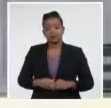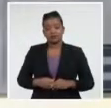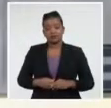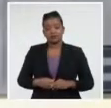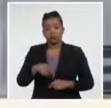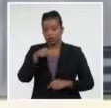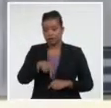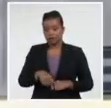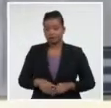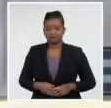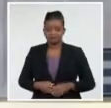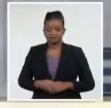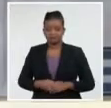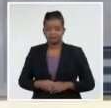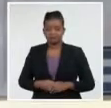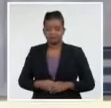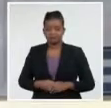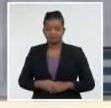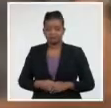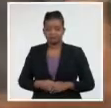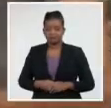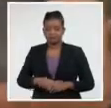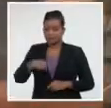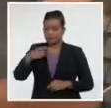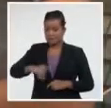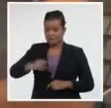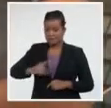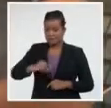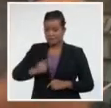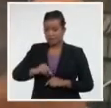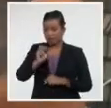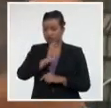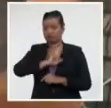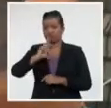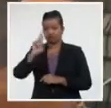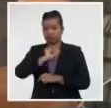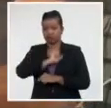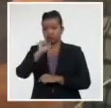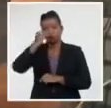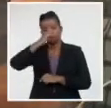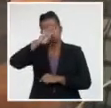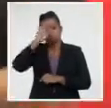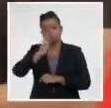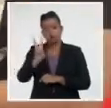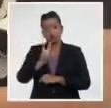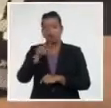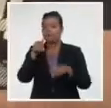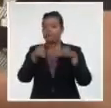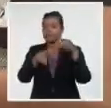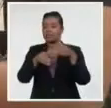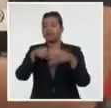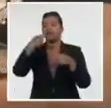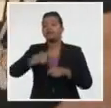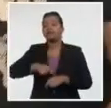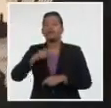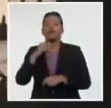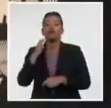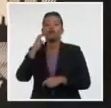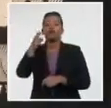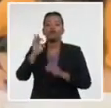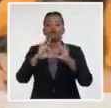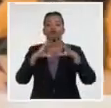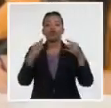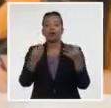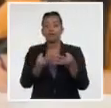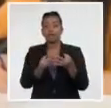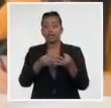hoy. En un ejercicio cívico y revolucionario, cubanos en Venezuela participan en la decisión del futuro de las familias a través de un